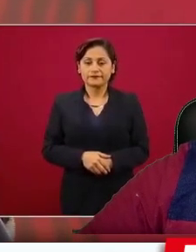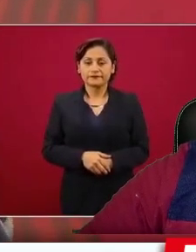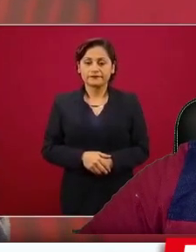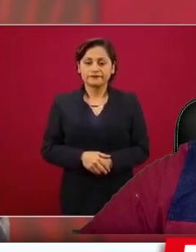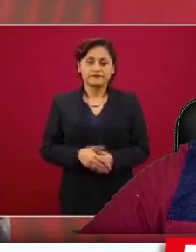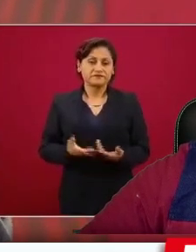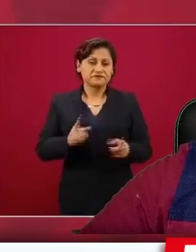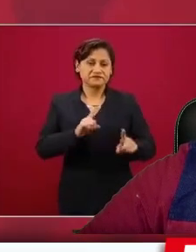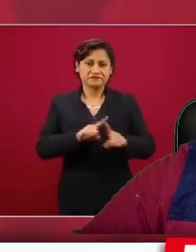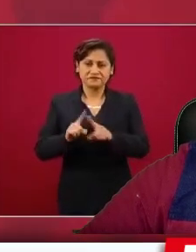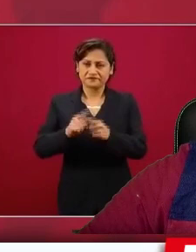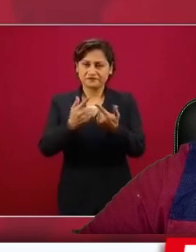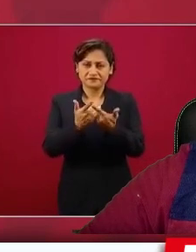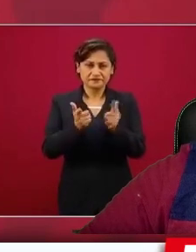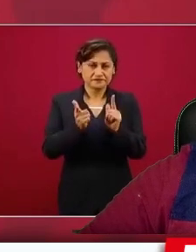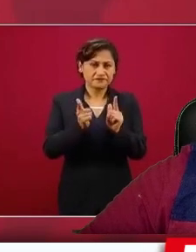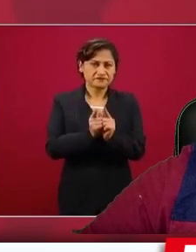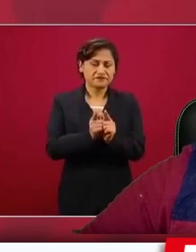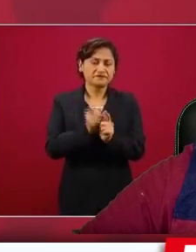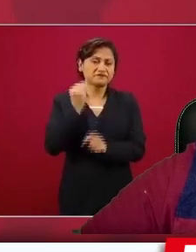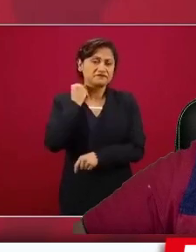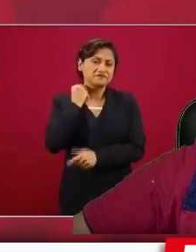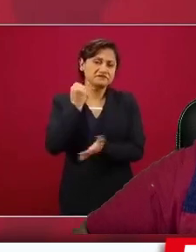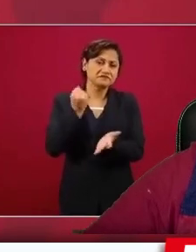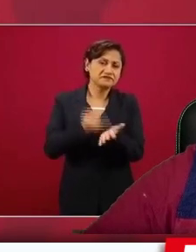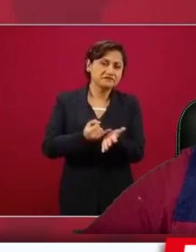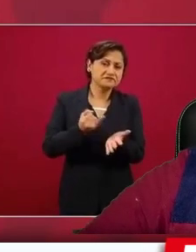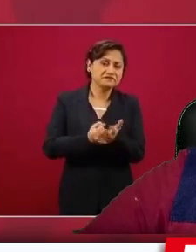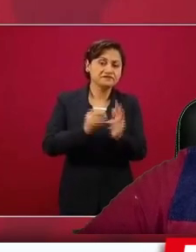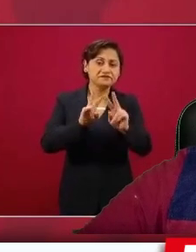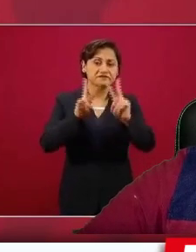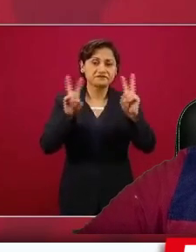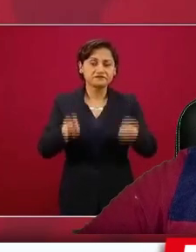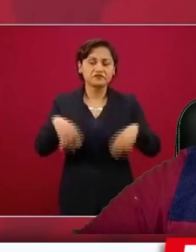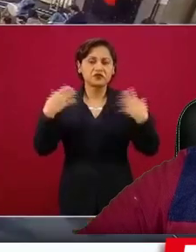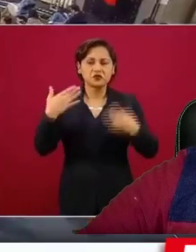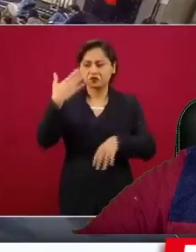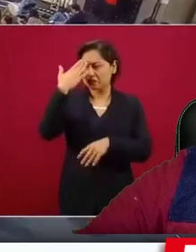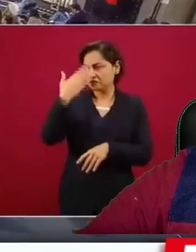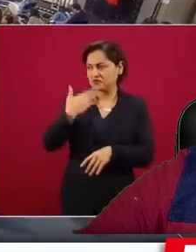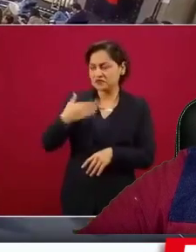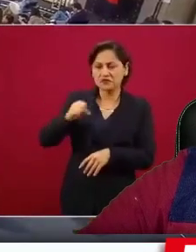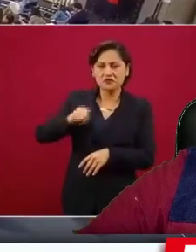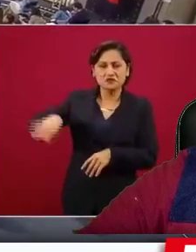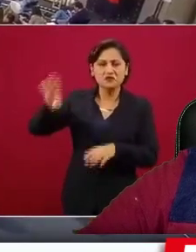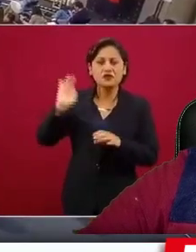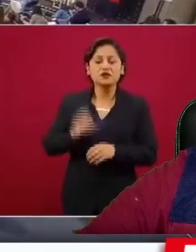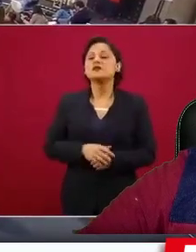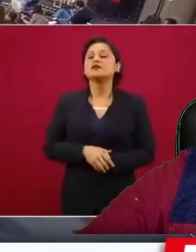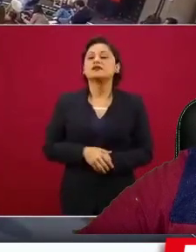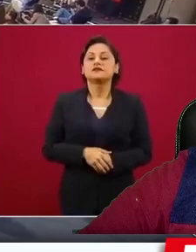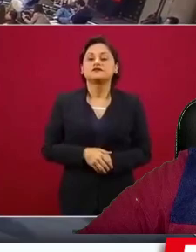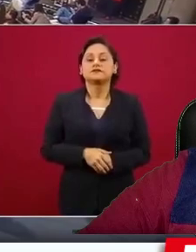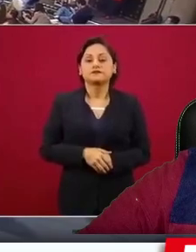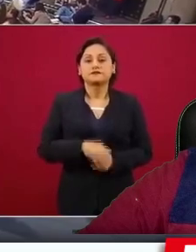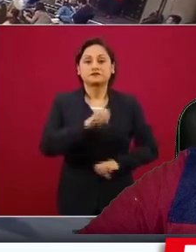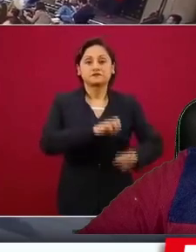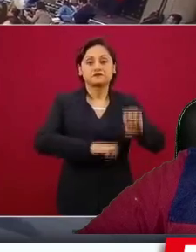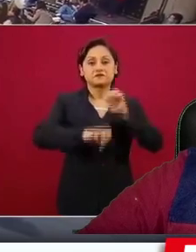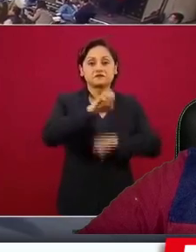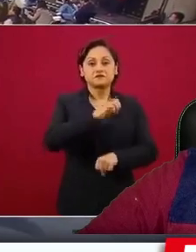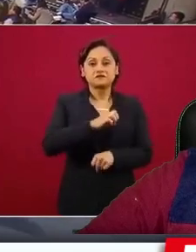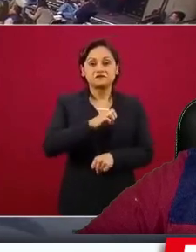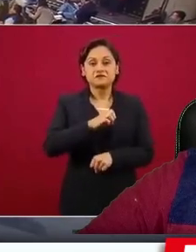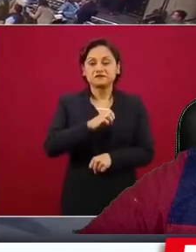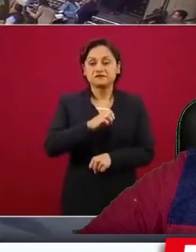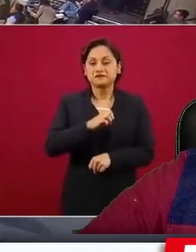despachos fiscales famosísimos, decían los empresarios, decían las corporaciones,